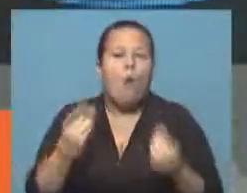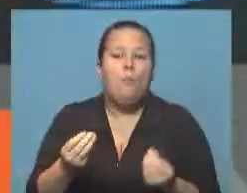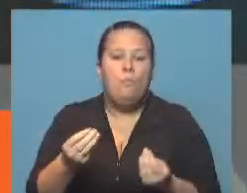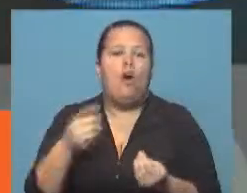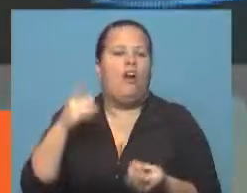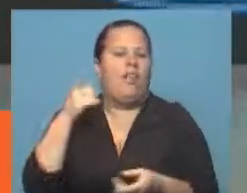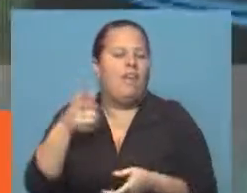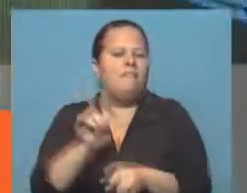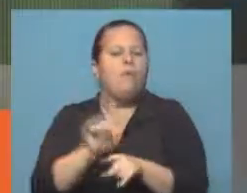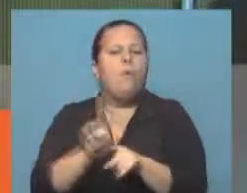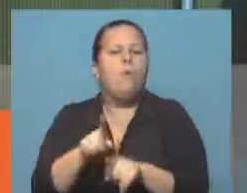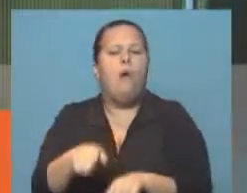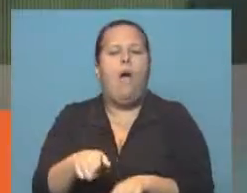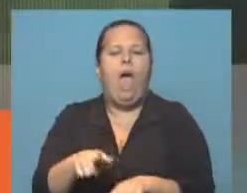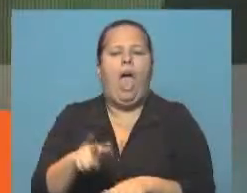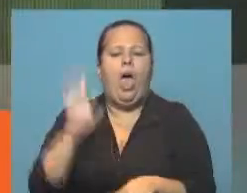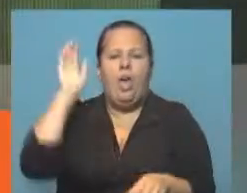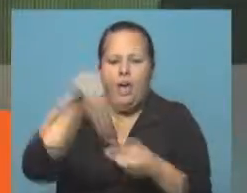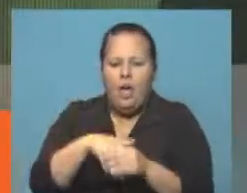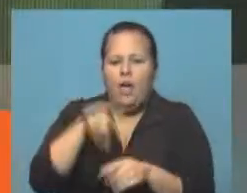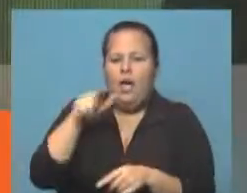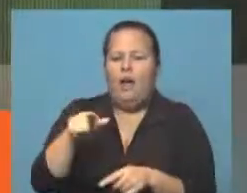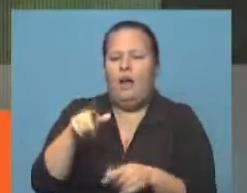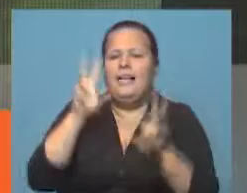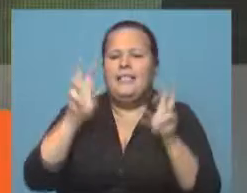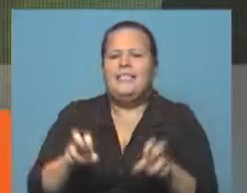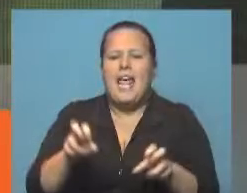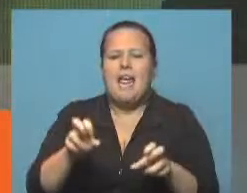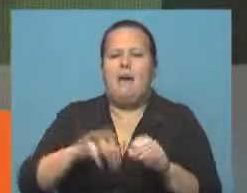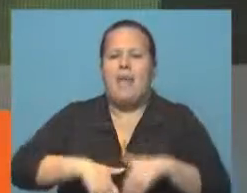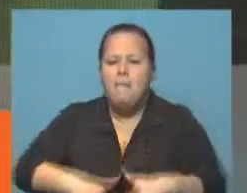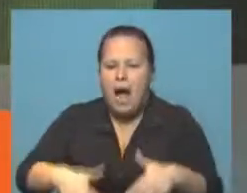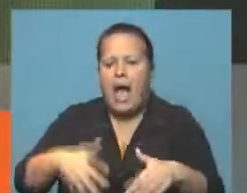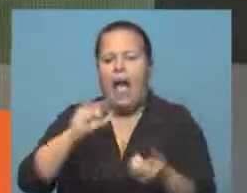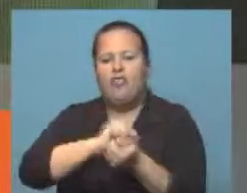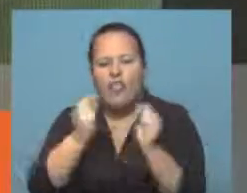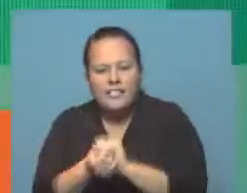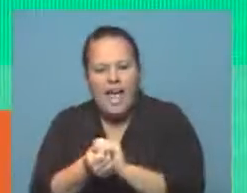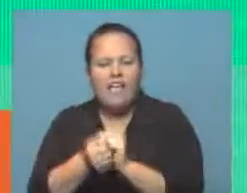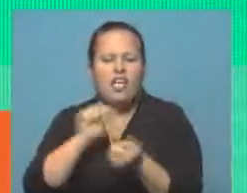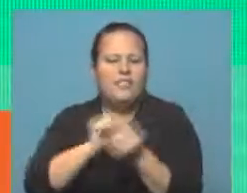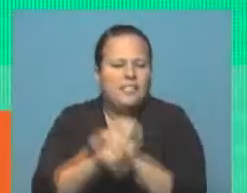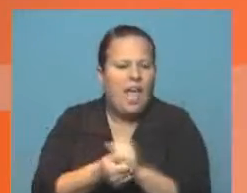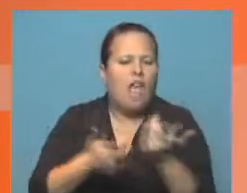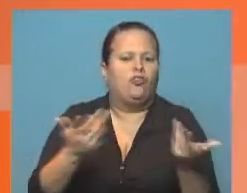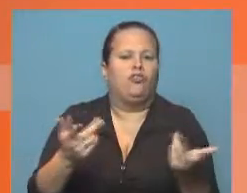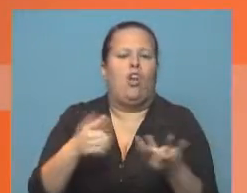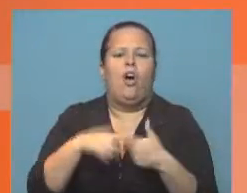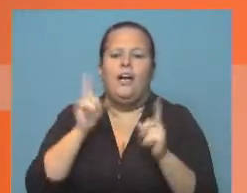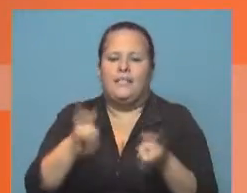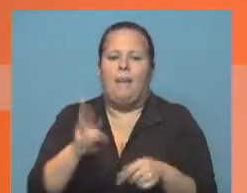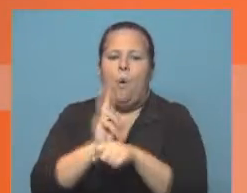están totalmente involucrados en el tema del embarazo, de la sexualidad, de las relaciones sexuales y